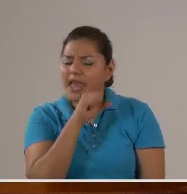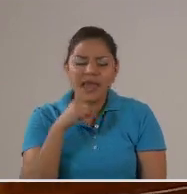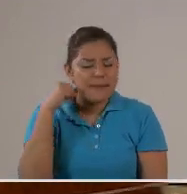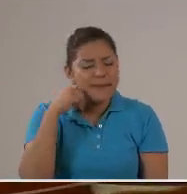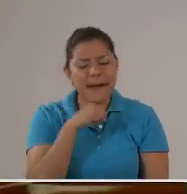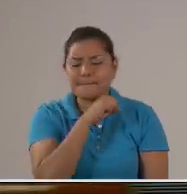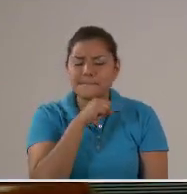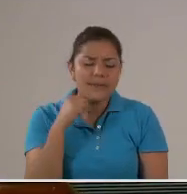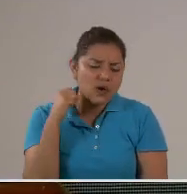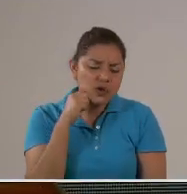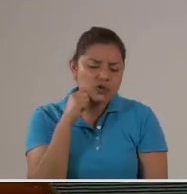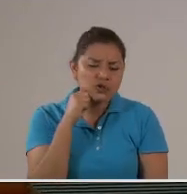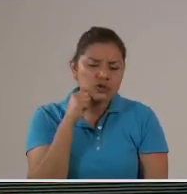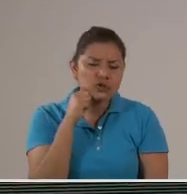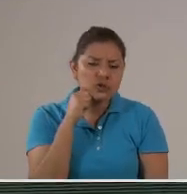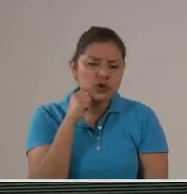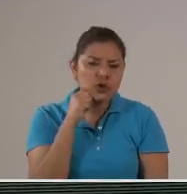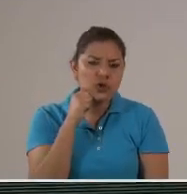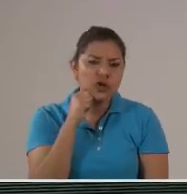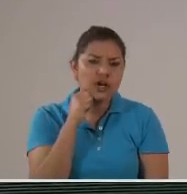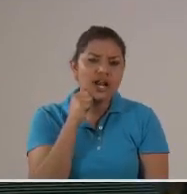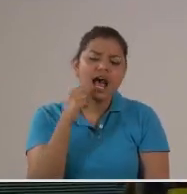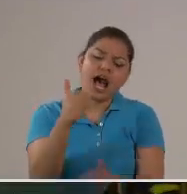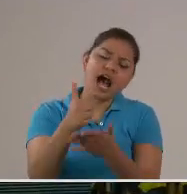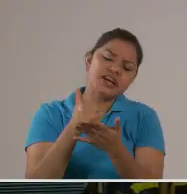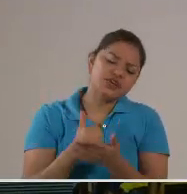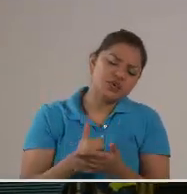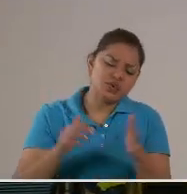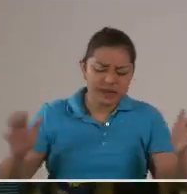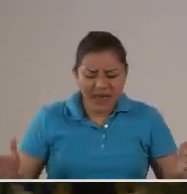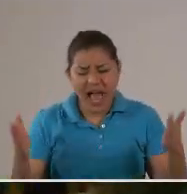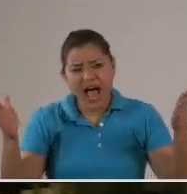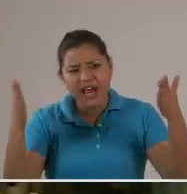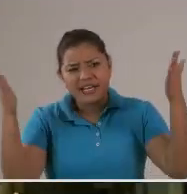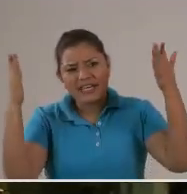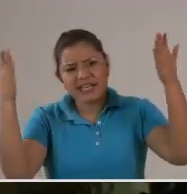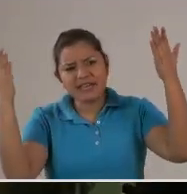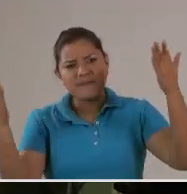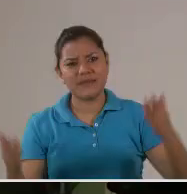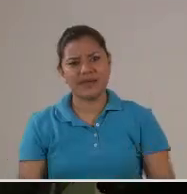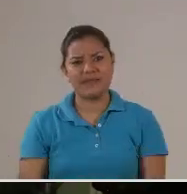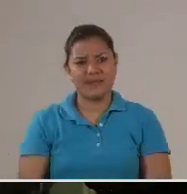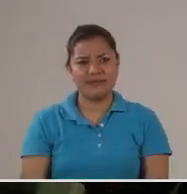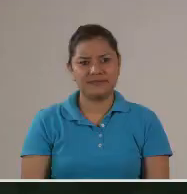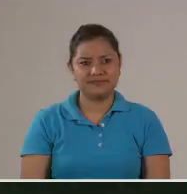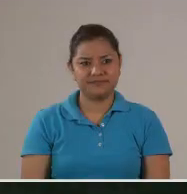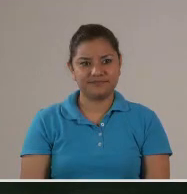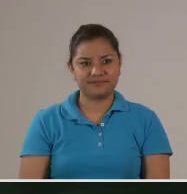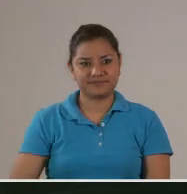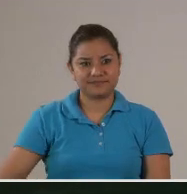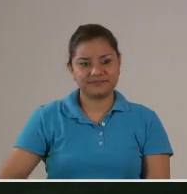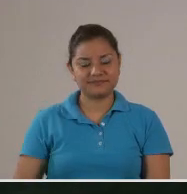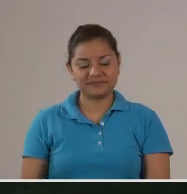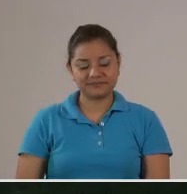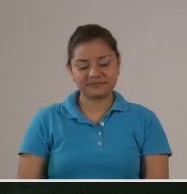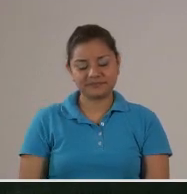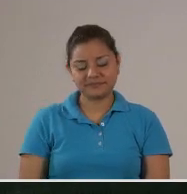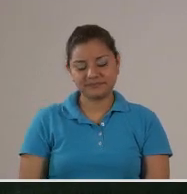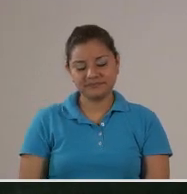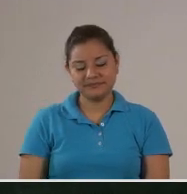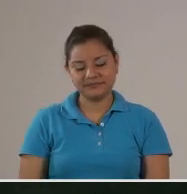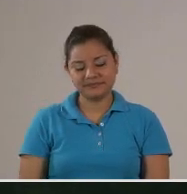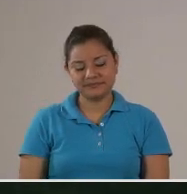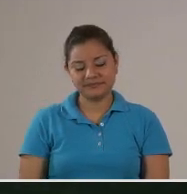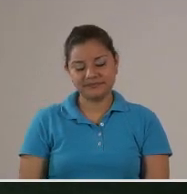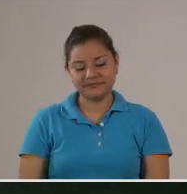Sergio No mira que eliminaron a España y usted me todavía me va a venir a molestar hermano por